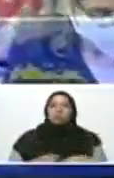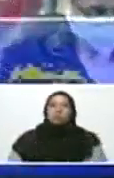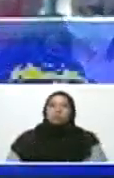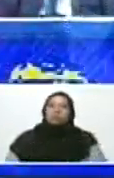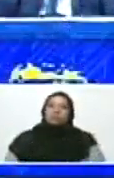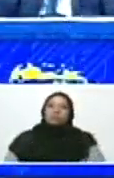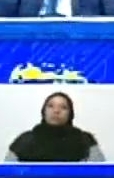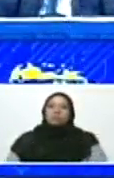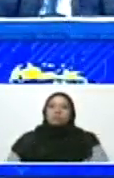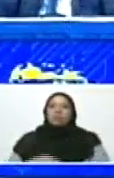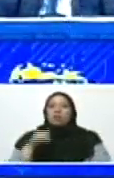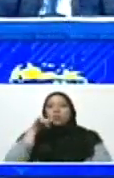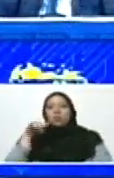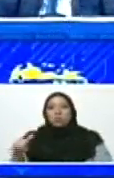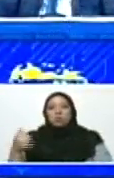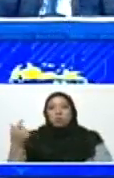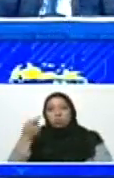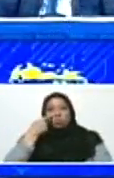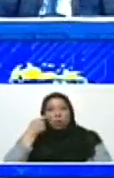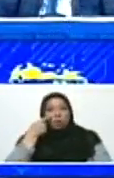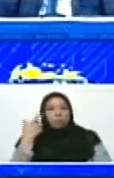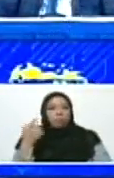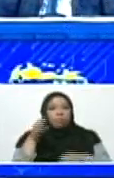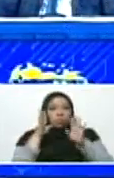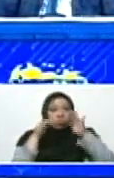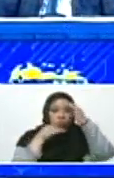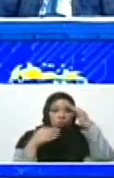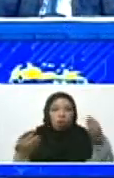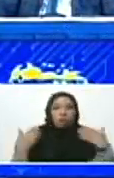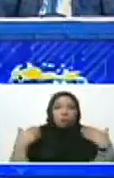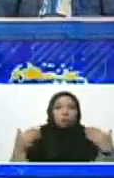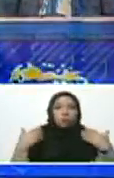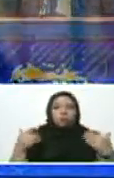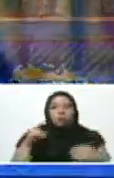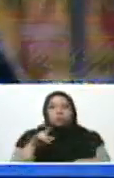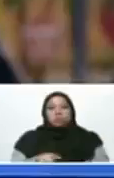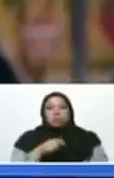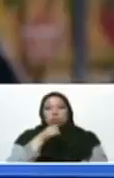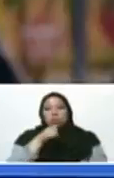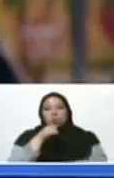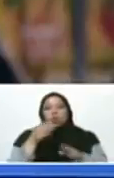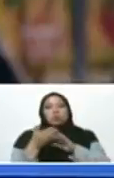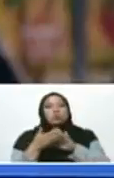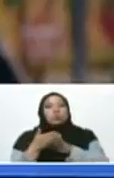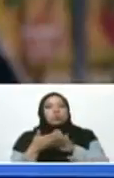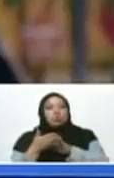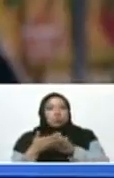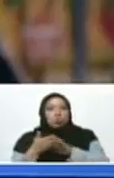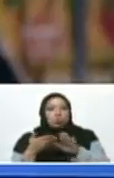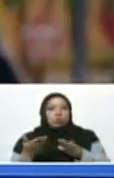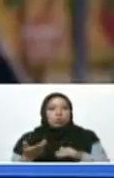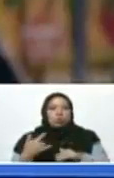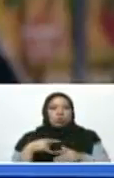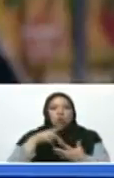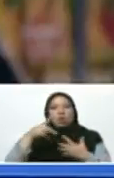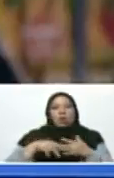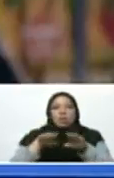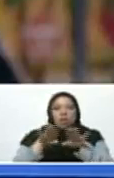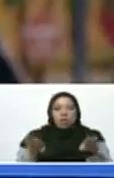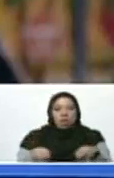una denuncia, una alerta, una urgencia, sino que lleve soluciones, soluciones para la